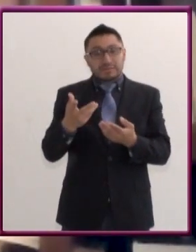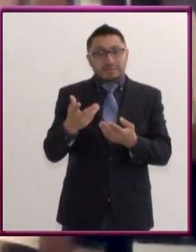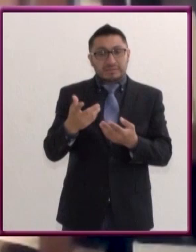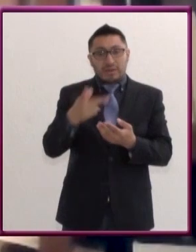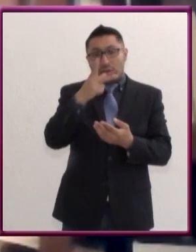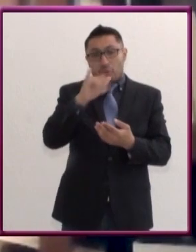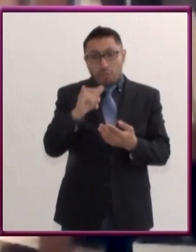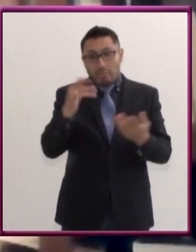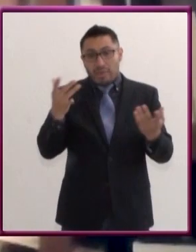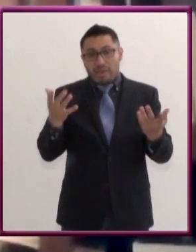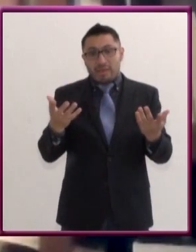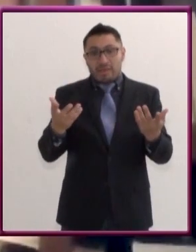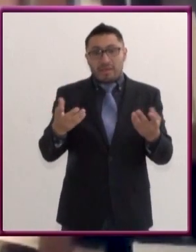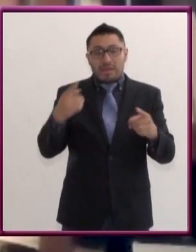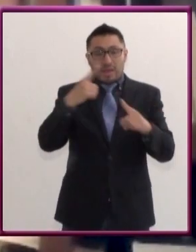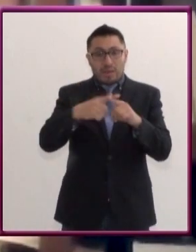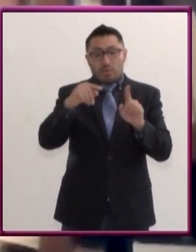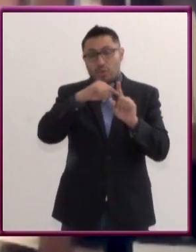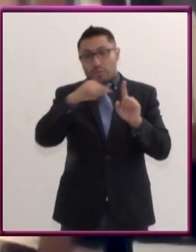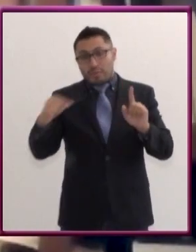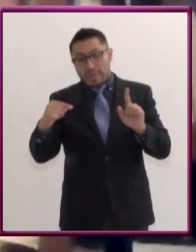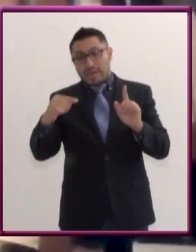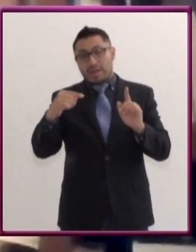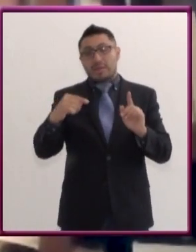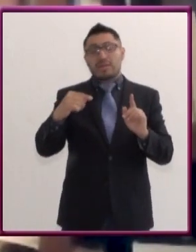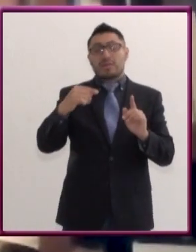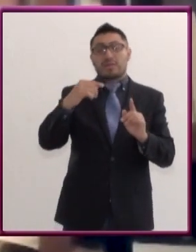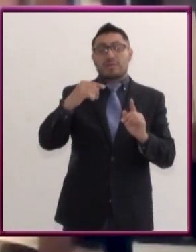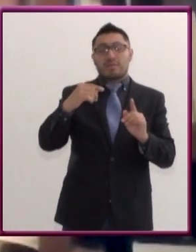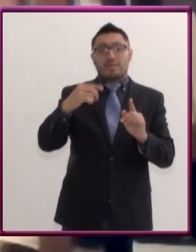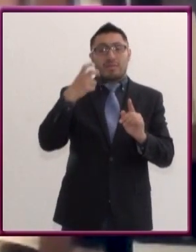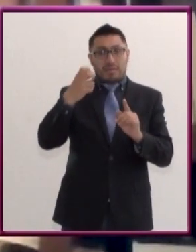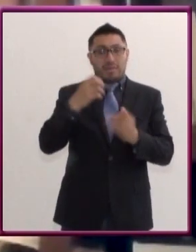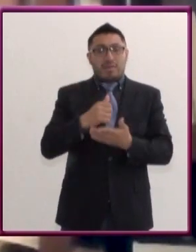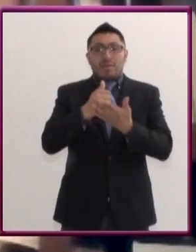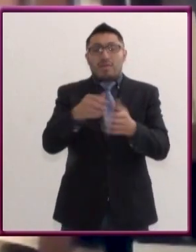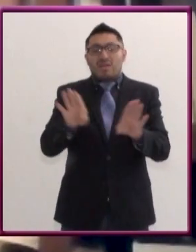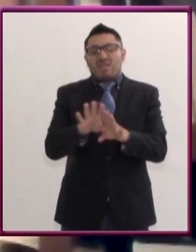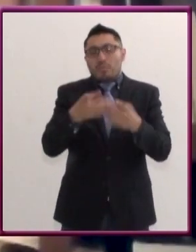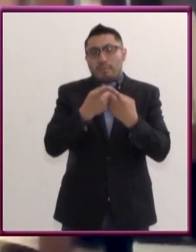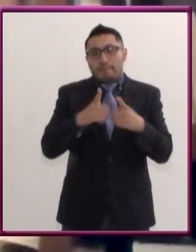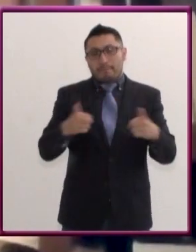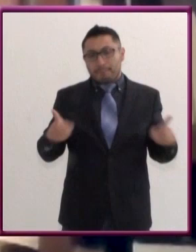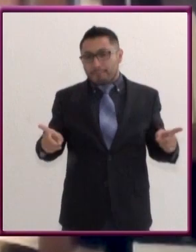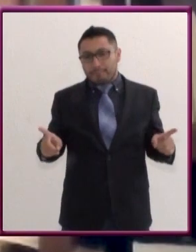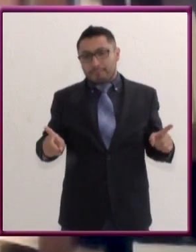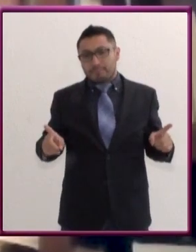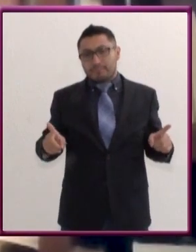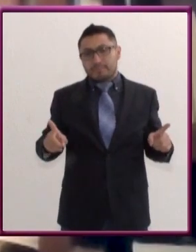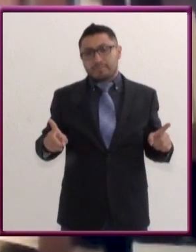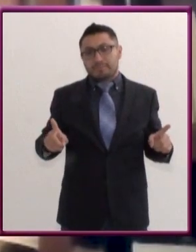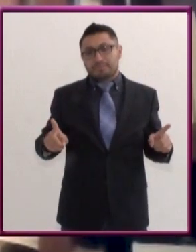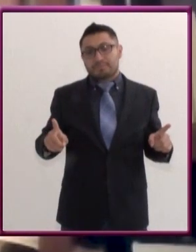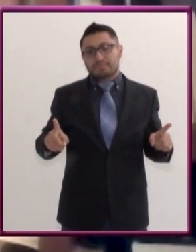el pi de por medio, es lo que ha permitido el desarrollo